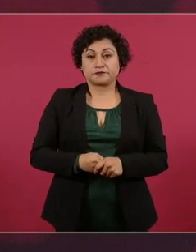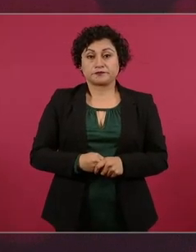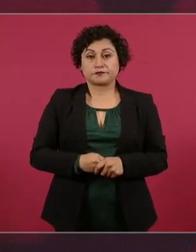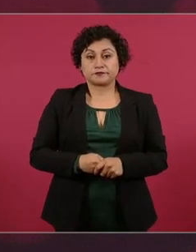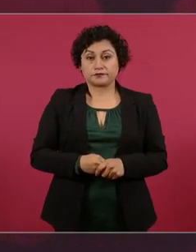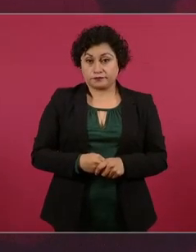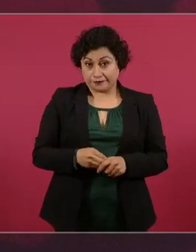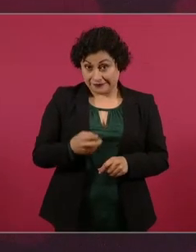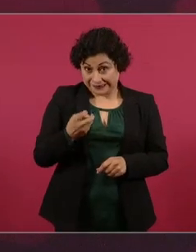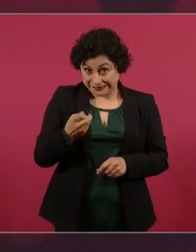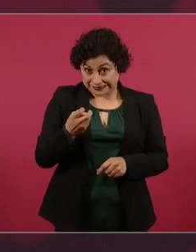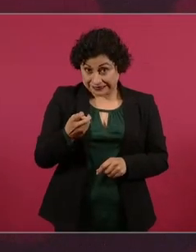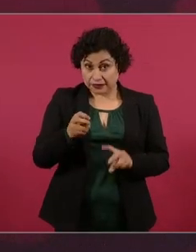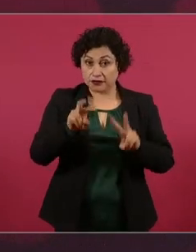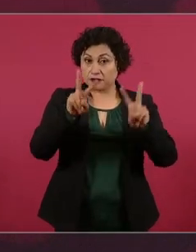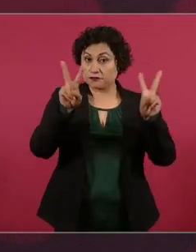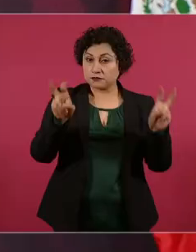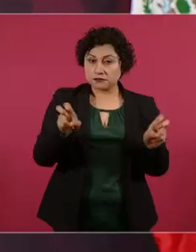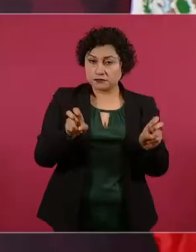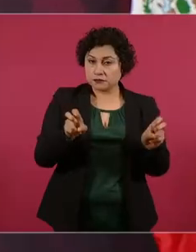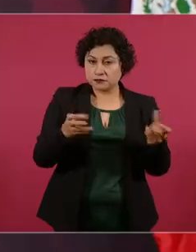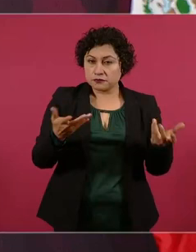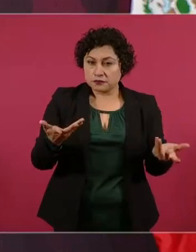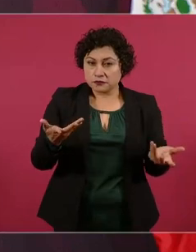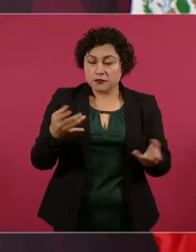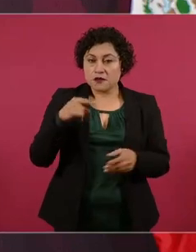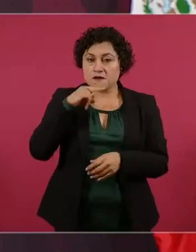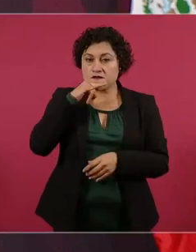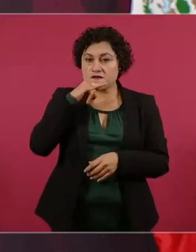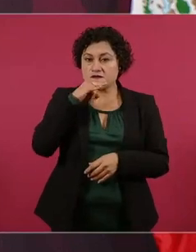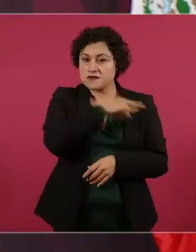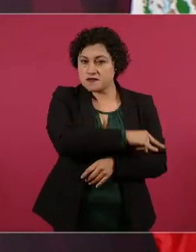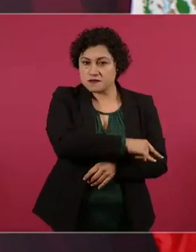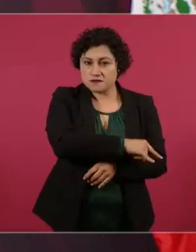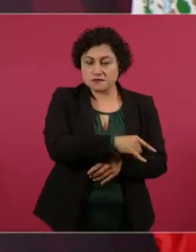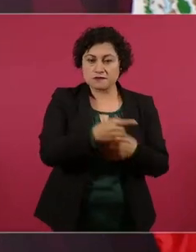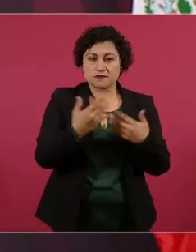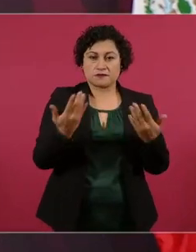Esa es la hipocresía, que es la doctrina